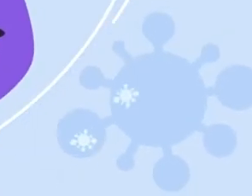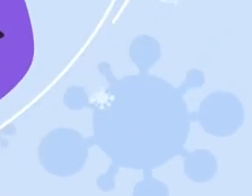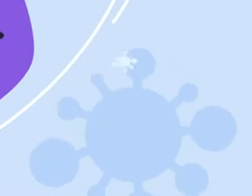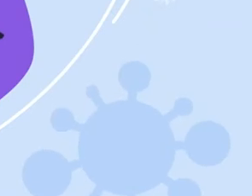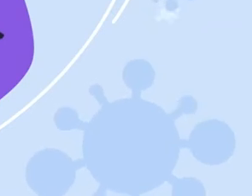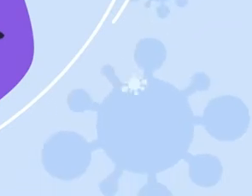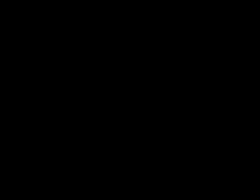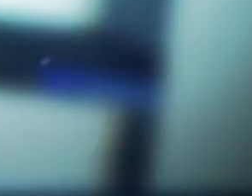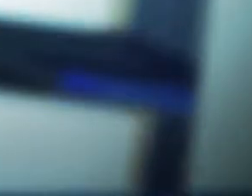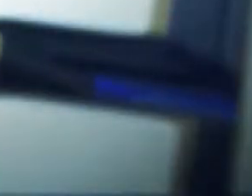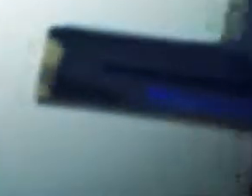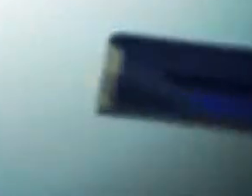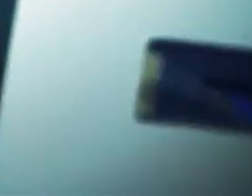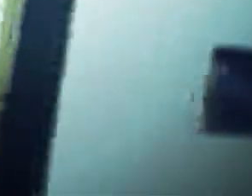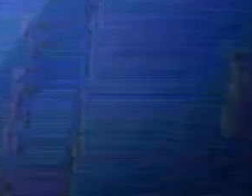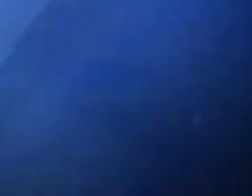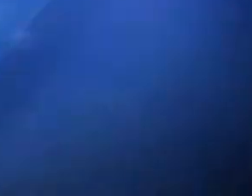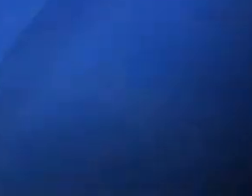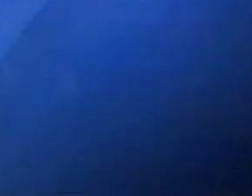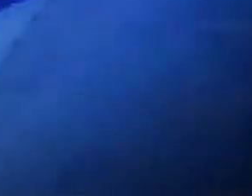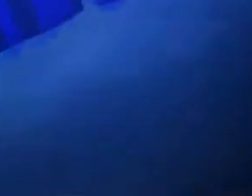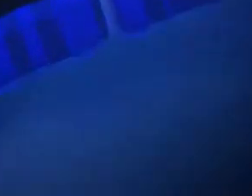posible.